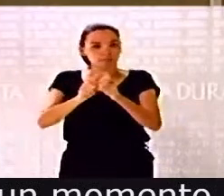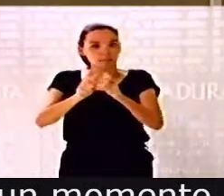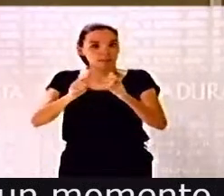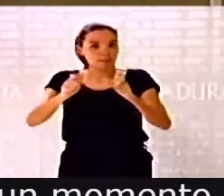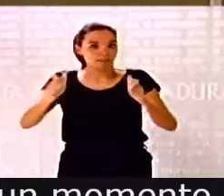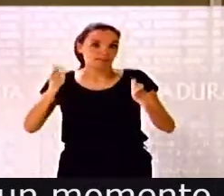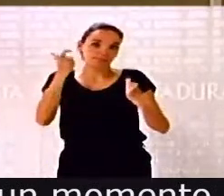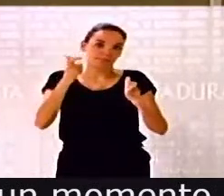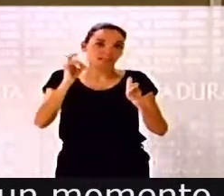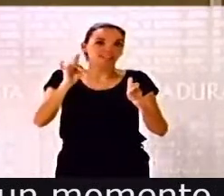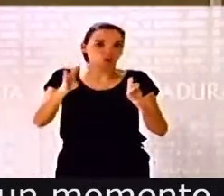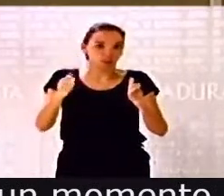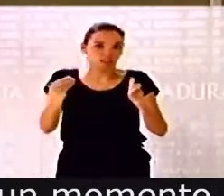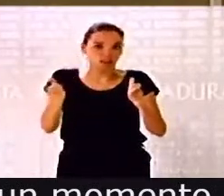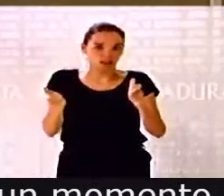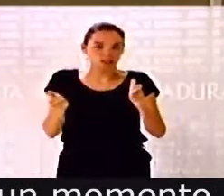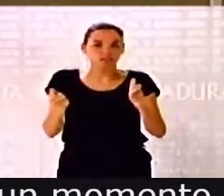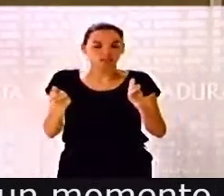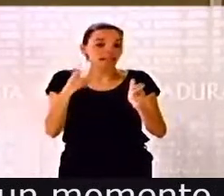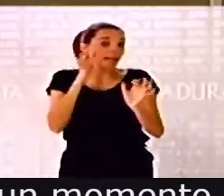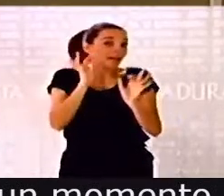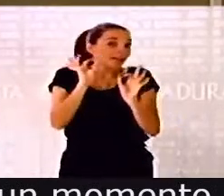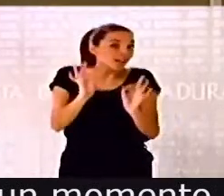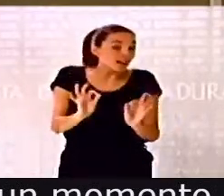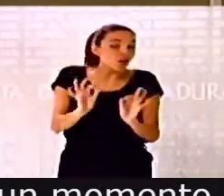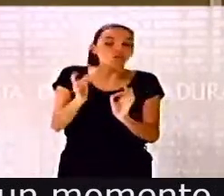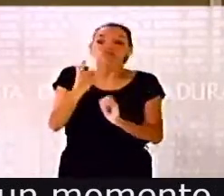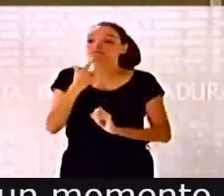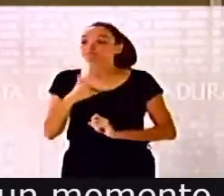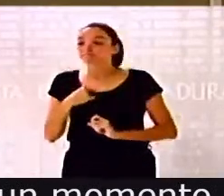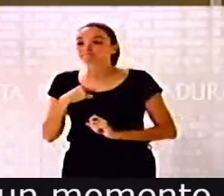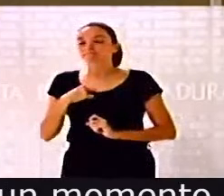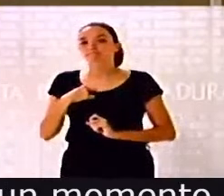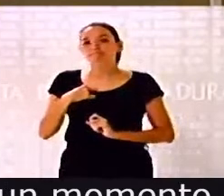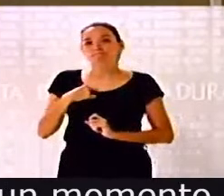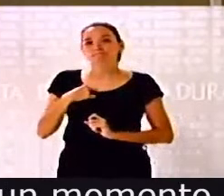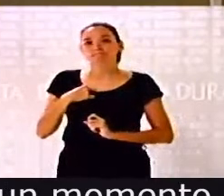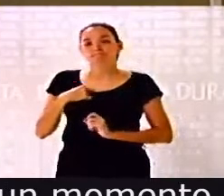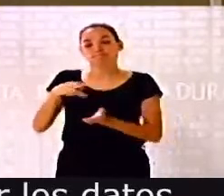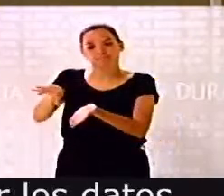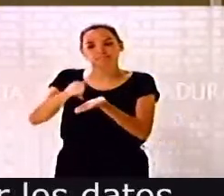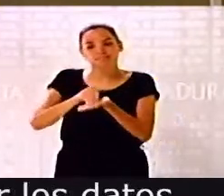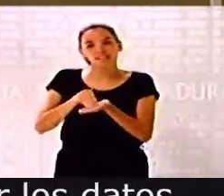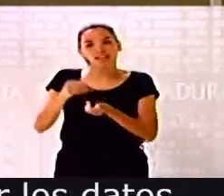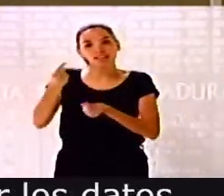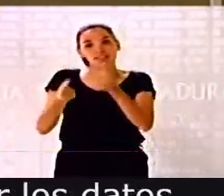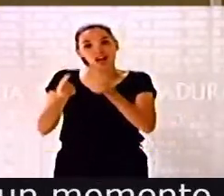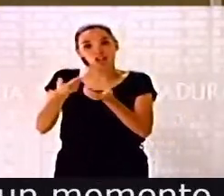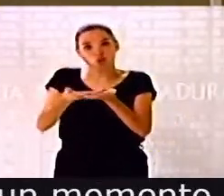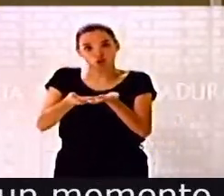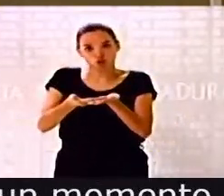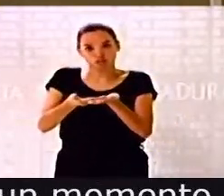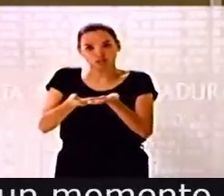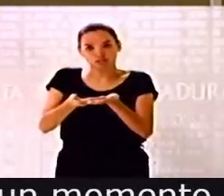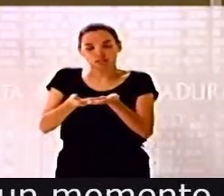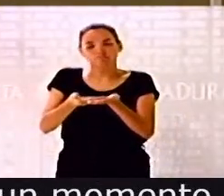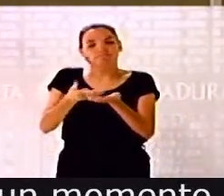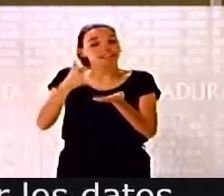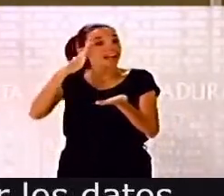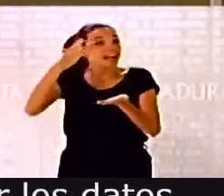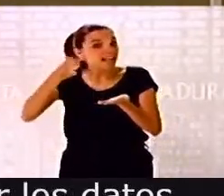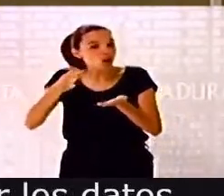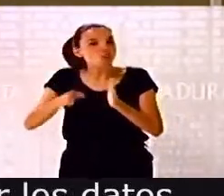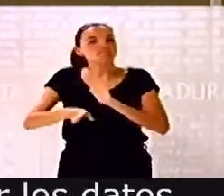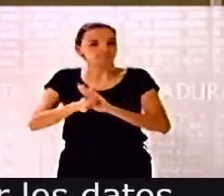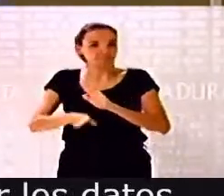que yo creo, por los datos epidemiológicos que estamos manejando, que no hemos llegado todavía al pico, o